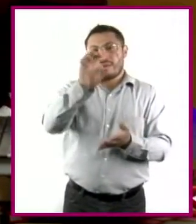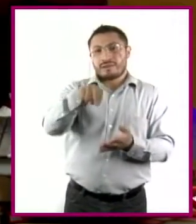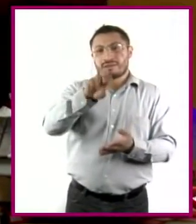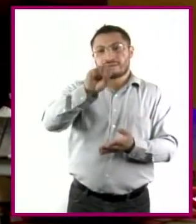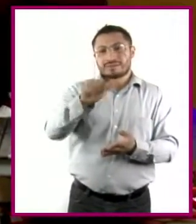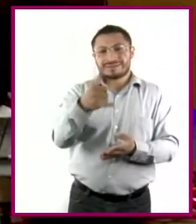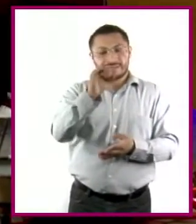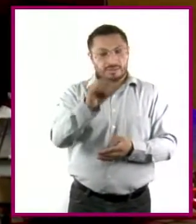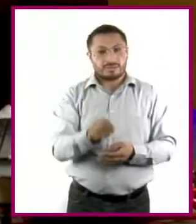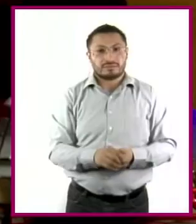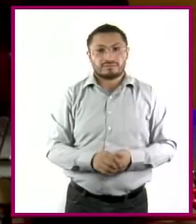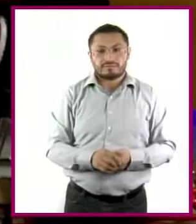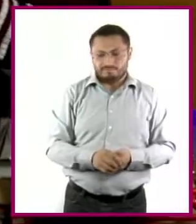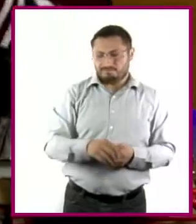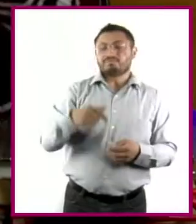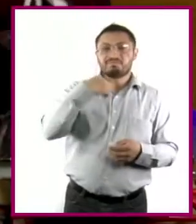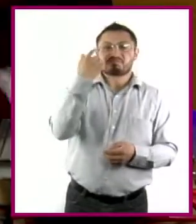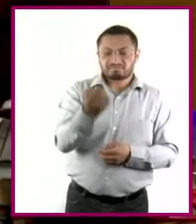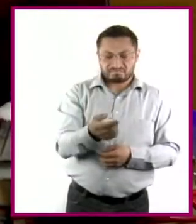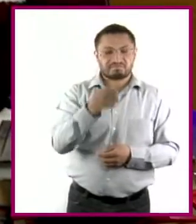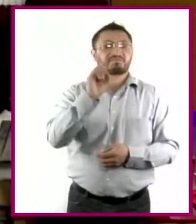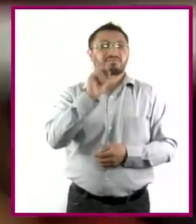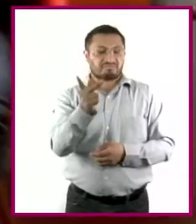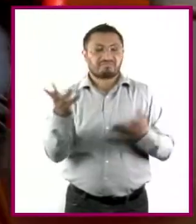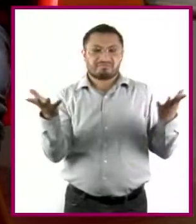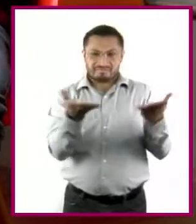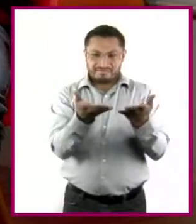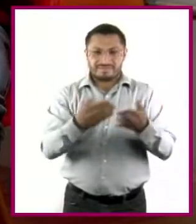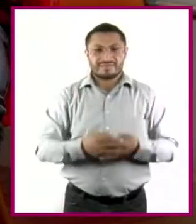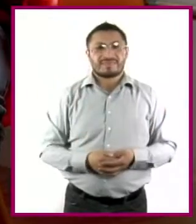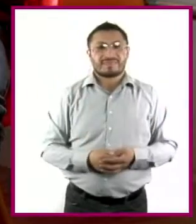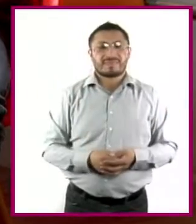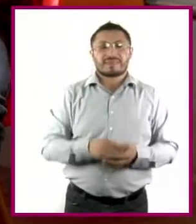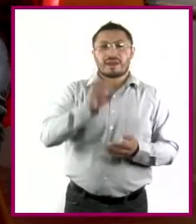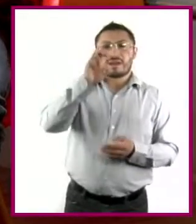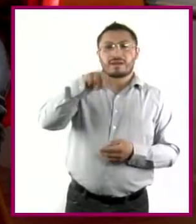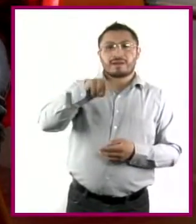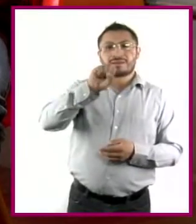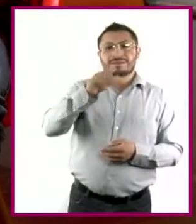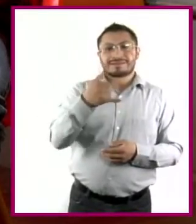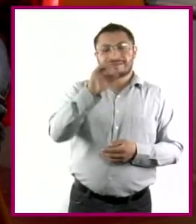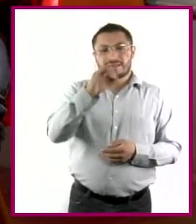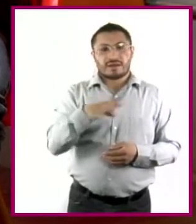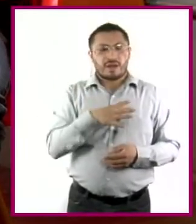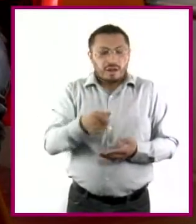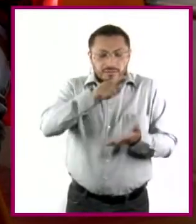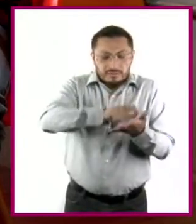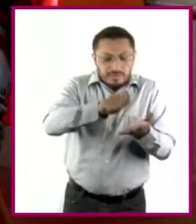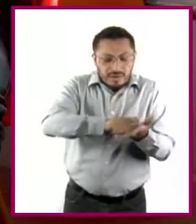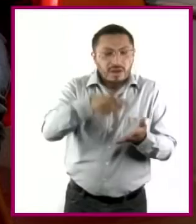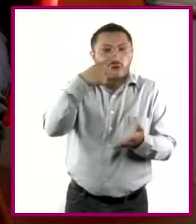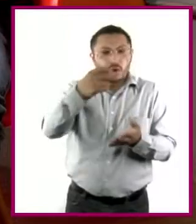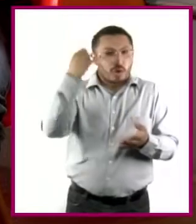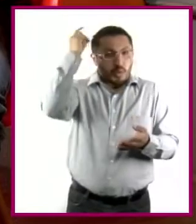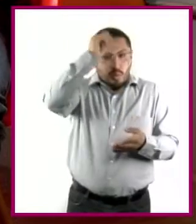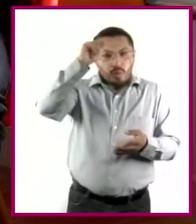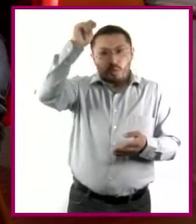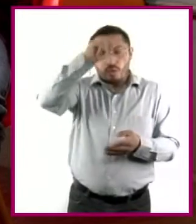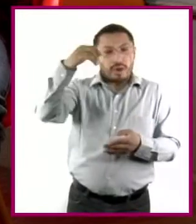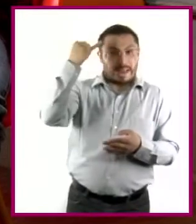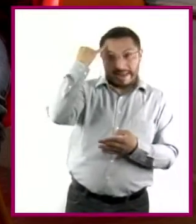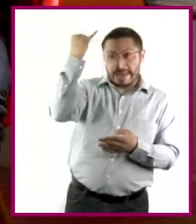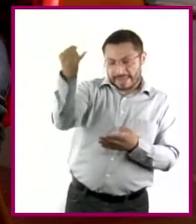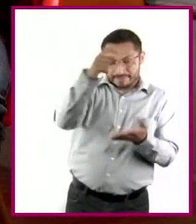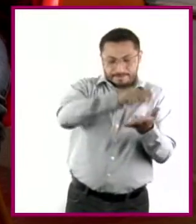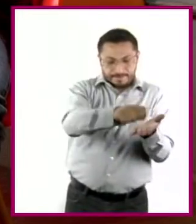quieres? ¡Claro! Ah, pues perfecto, vamos. Un ensayo es una pieza donde vamos a arriesgar una hipótesis y trataremos